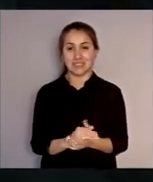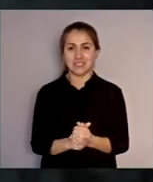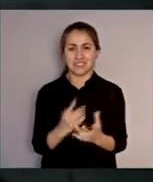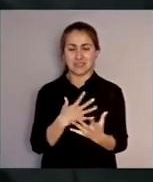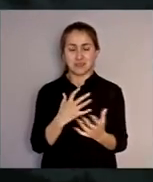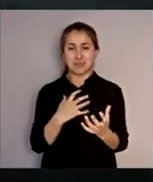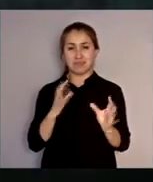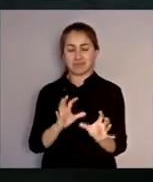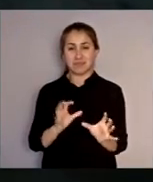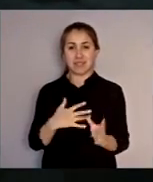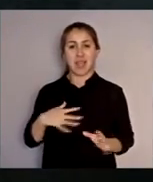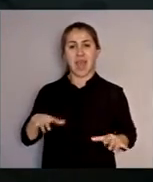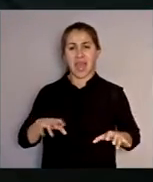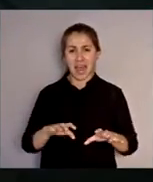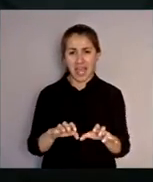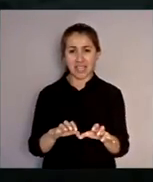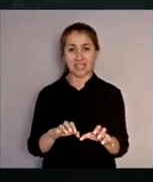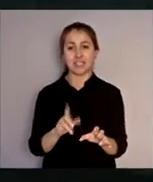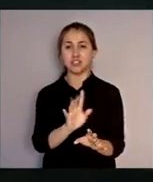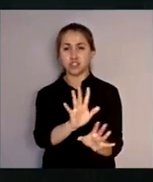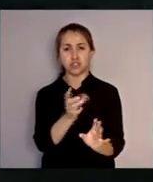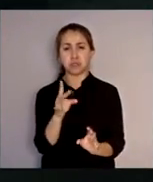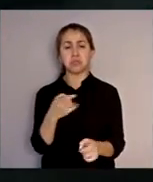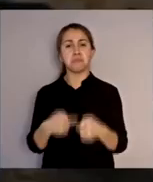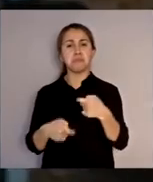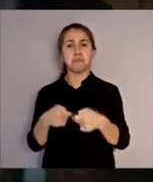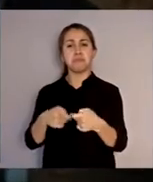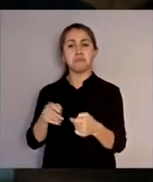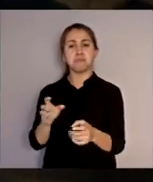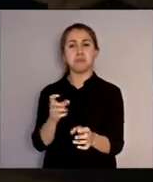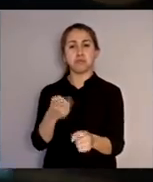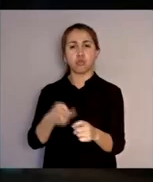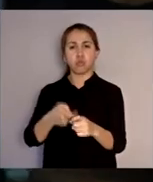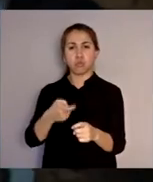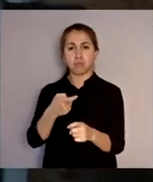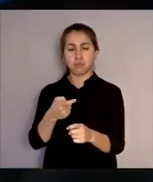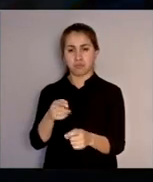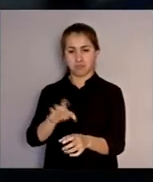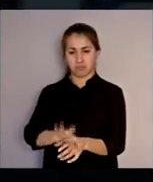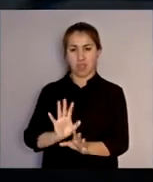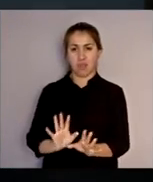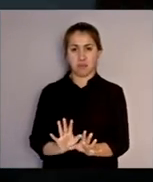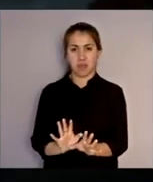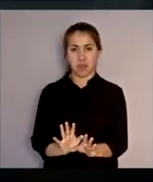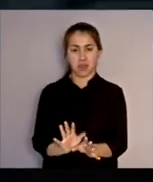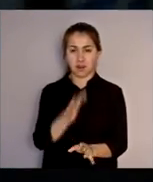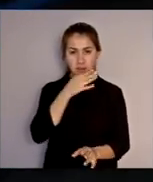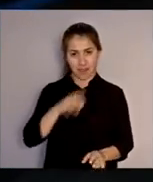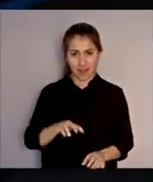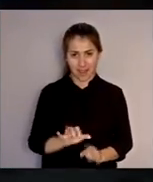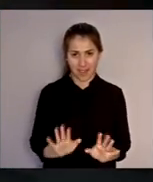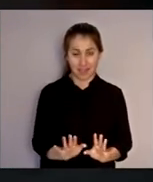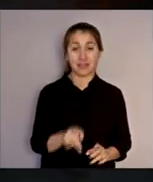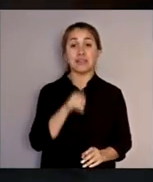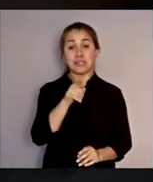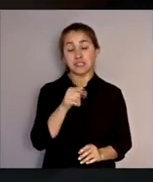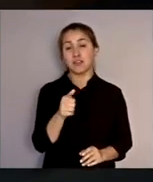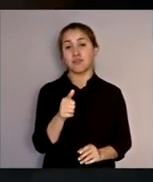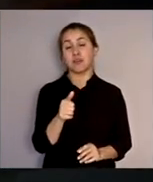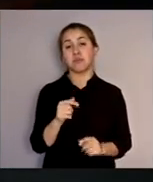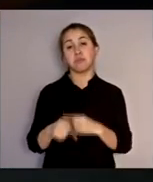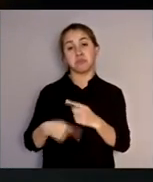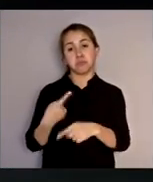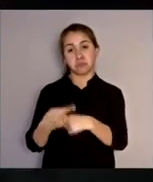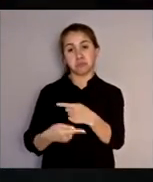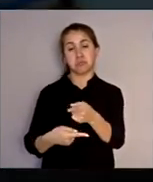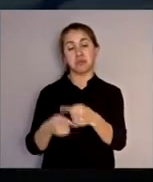Ay, en realidad. No es nada. No, si es pura tira nomás. Yo no vuelvo a entrar ahí. Bueno, ese fue el túnel del tiempo.